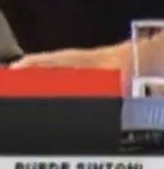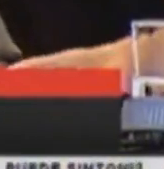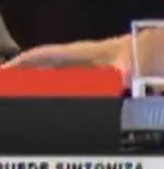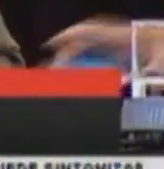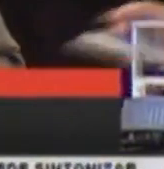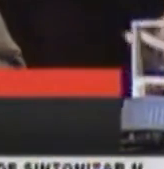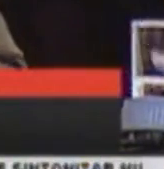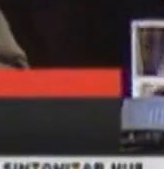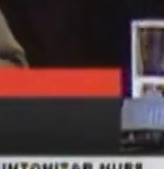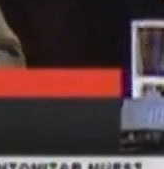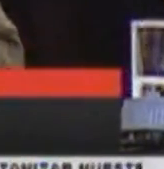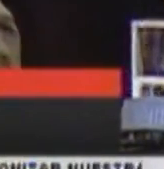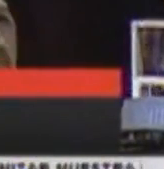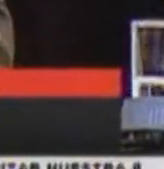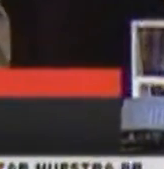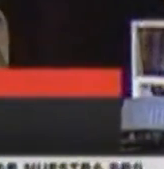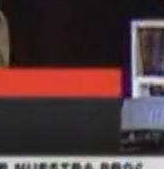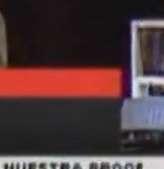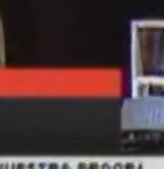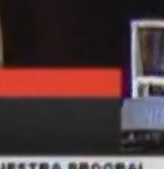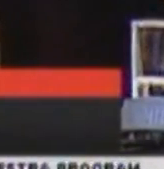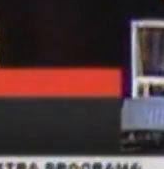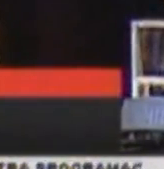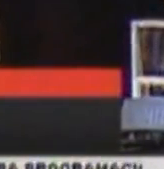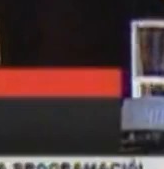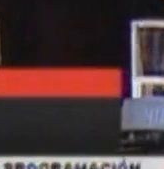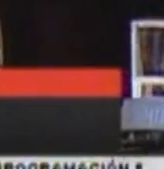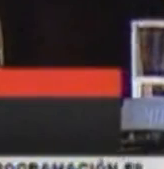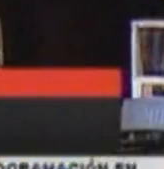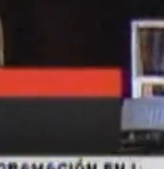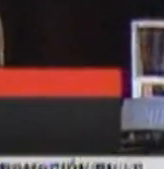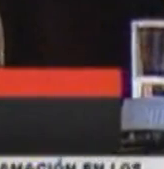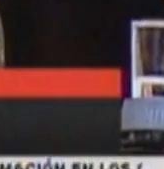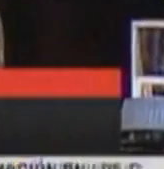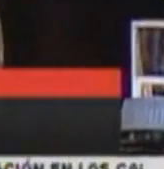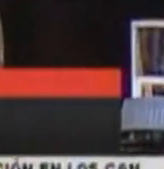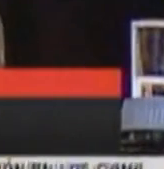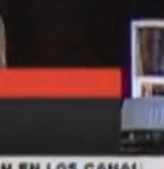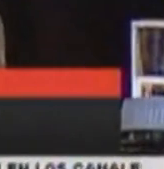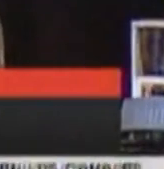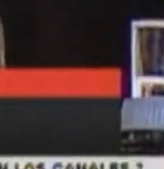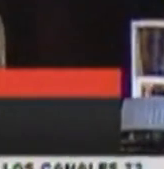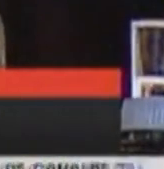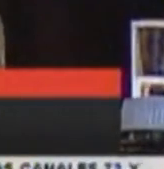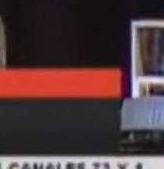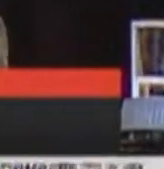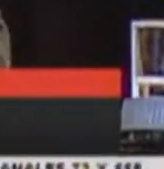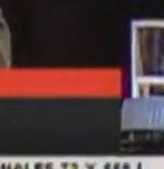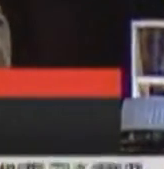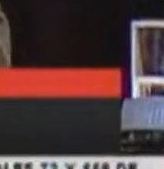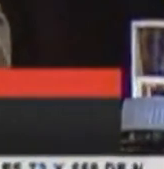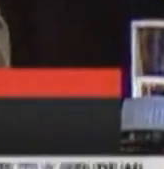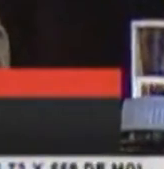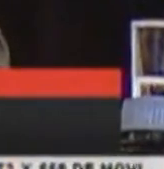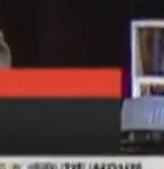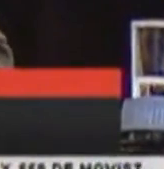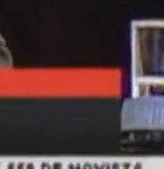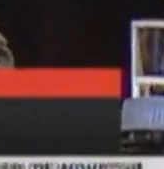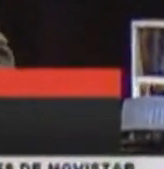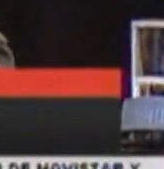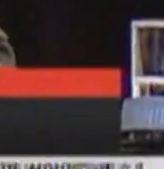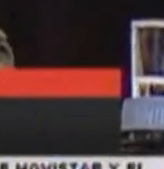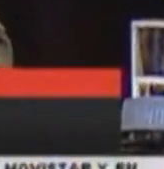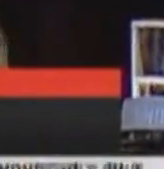Estado, política de gobierno, política nacional sectorial, donde esta coordinación es indispensable. Es cierto, todavía en